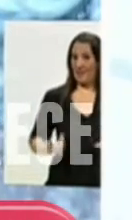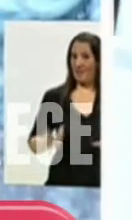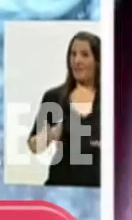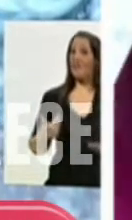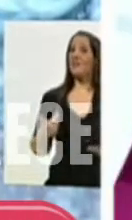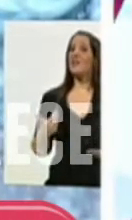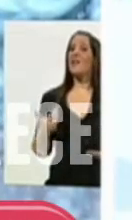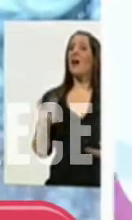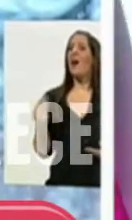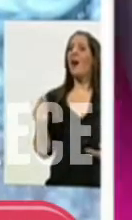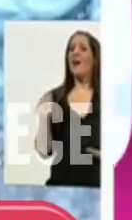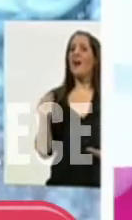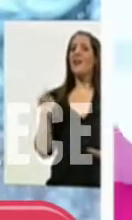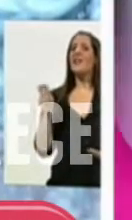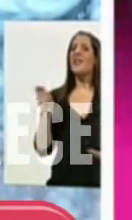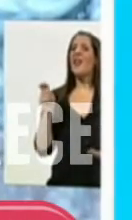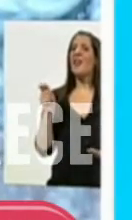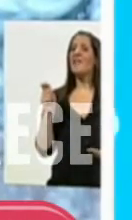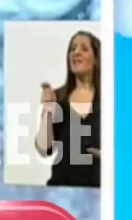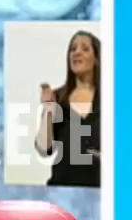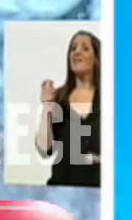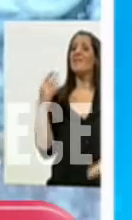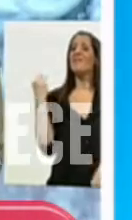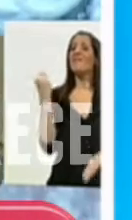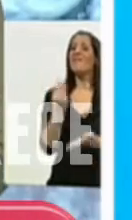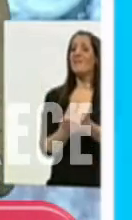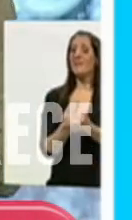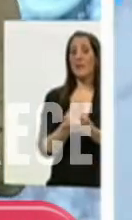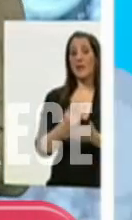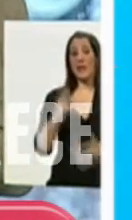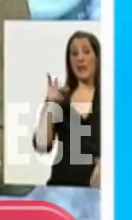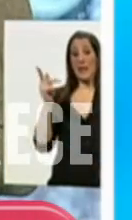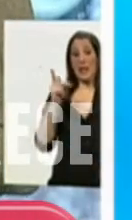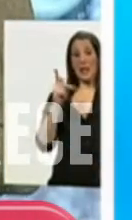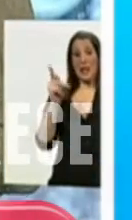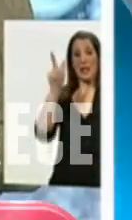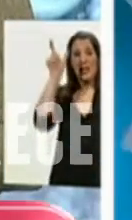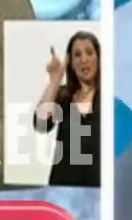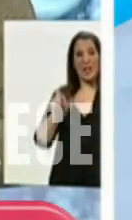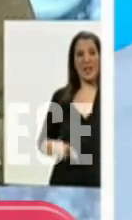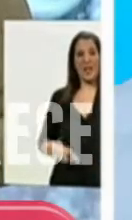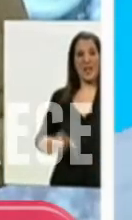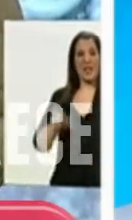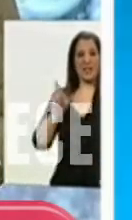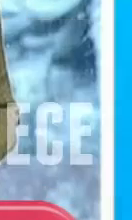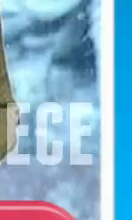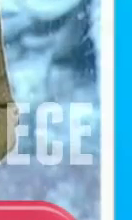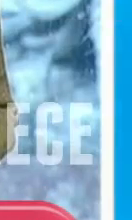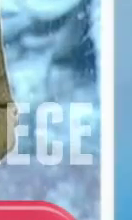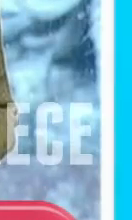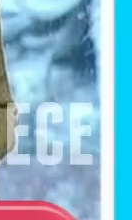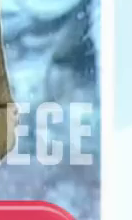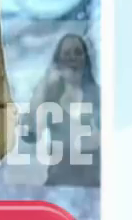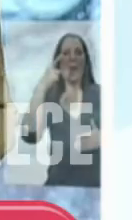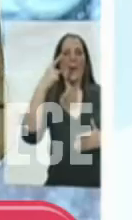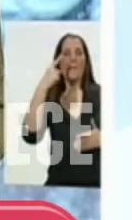ex canciller Timerman, a todos. Pero me refiero a que en la Cámara no tiene ningún plazo. Yo quiero que la gente se quede tranquila porque esta sala